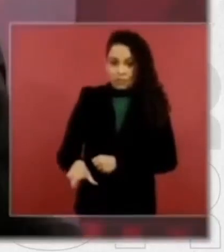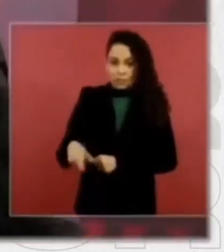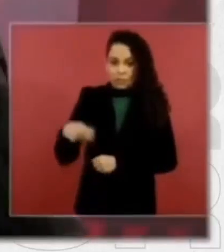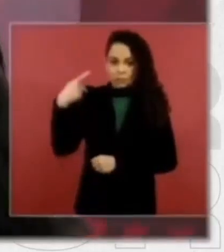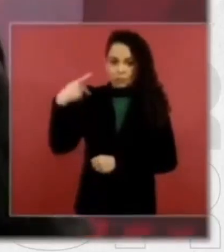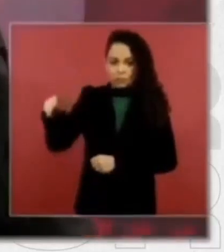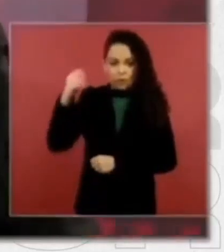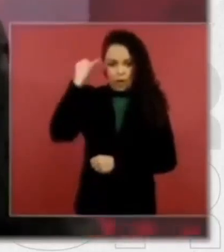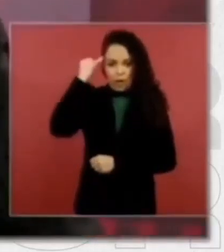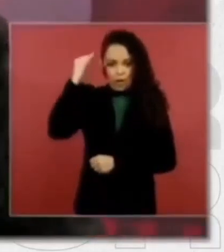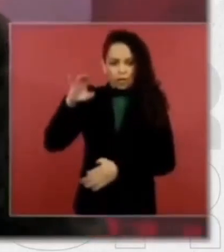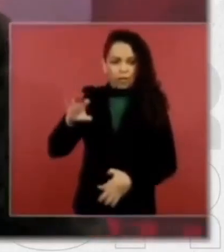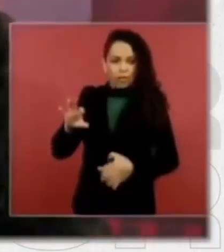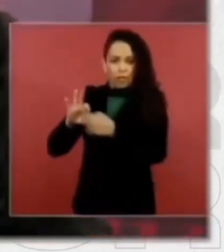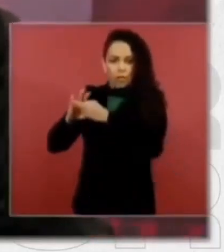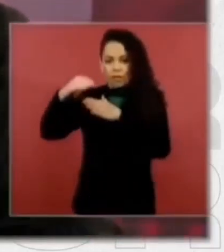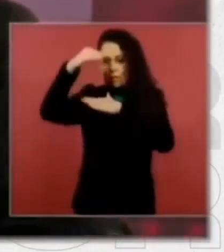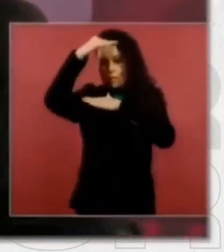cada día que pasa